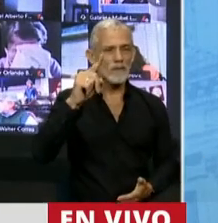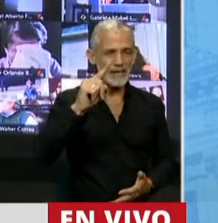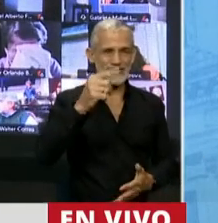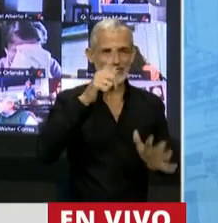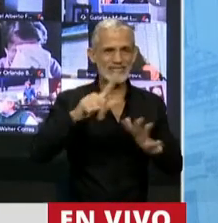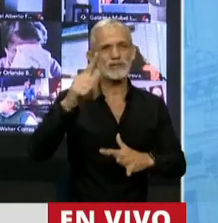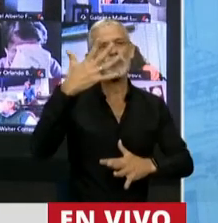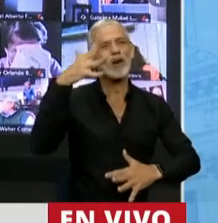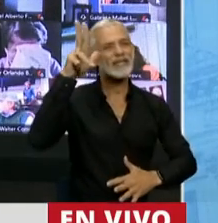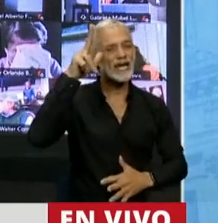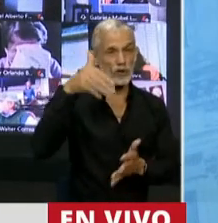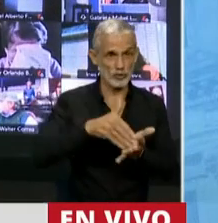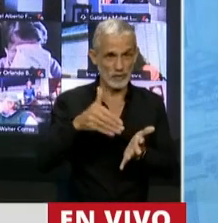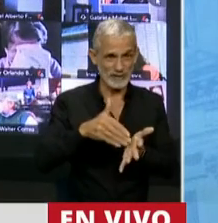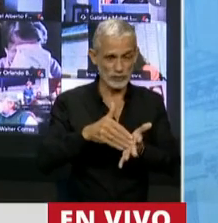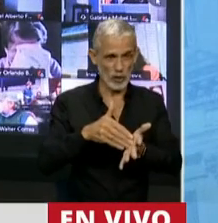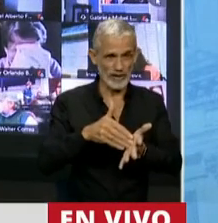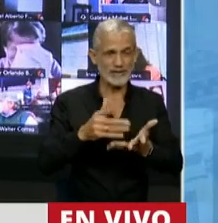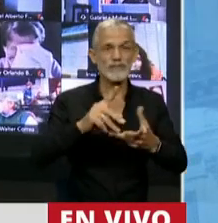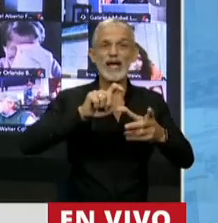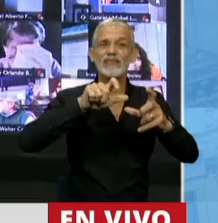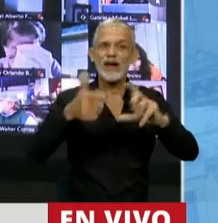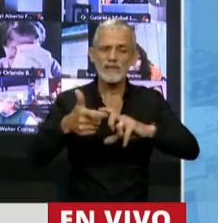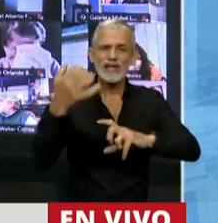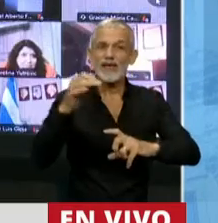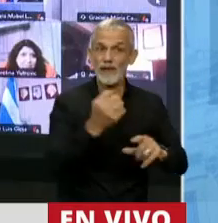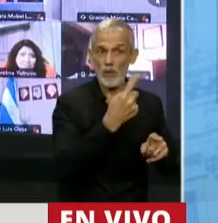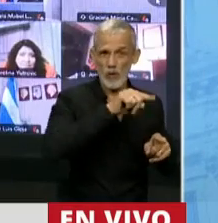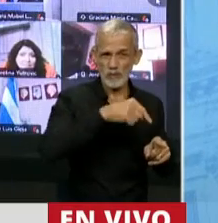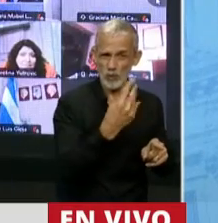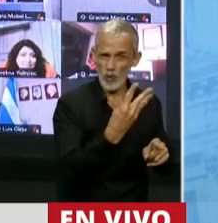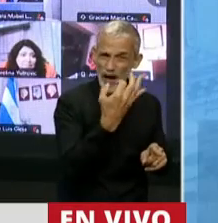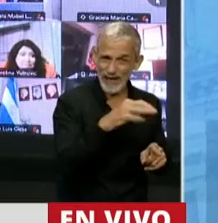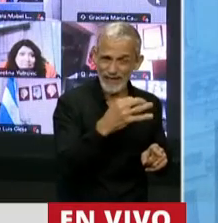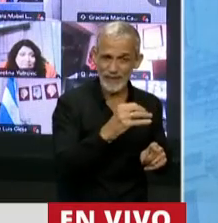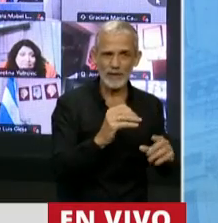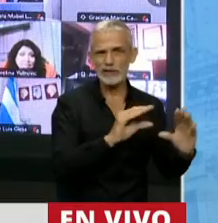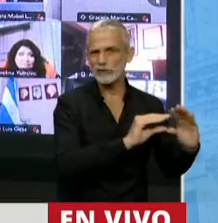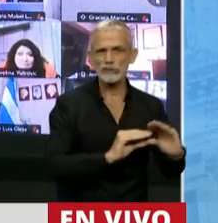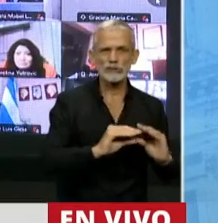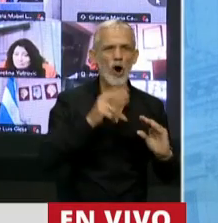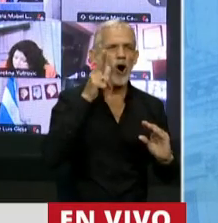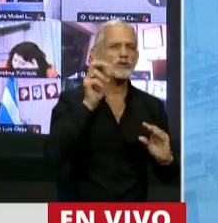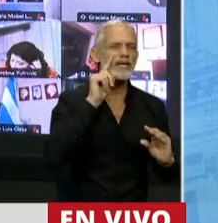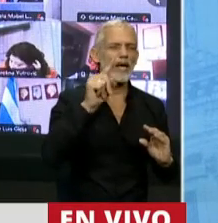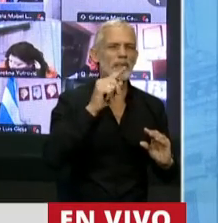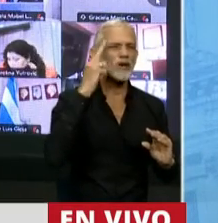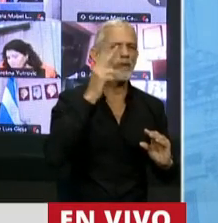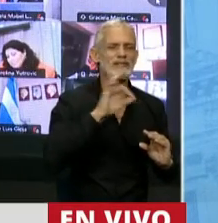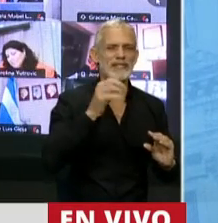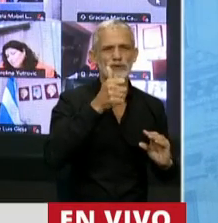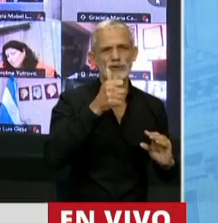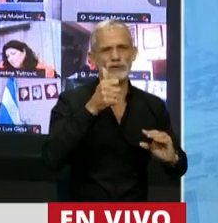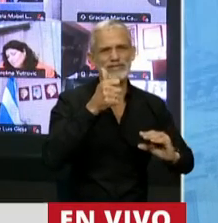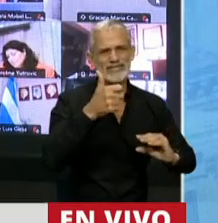206.758 millones, y si la transferencia teórica hubiera sido el 1.4, se hubieran transferido 80.964 millones, es